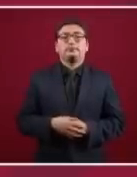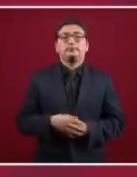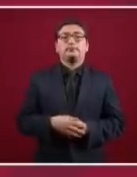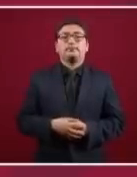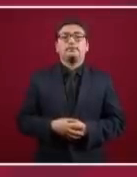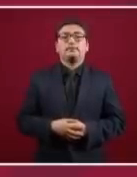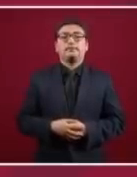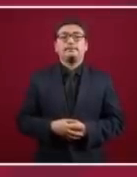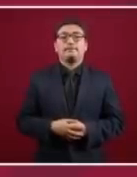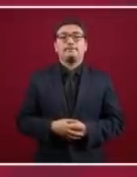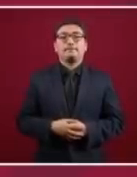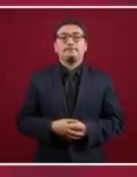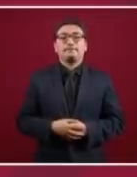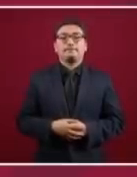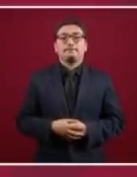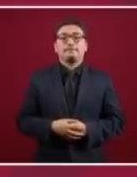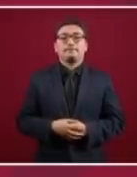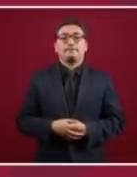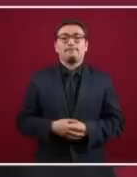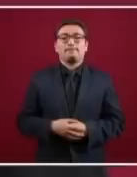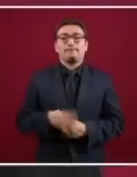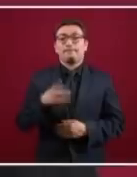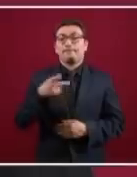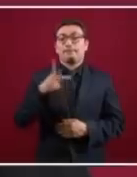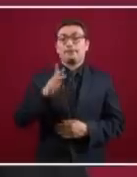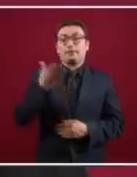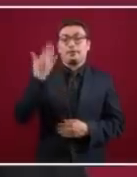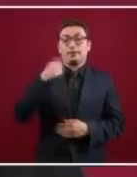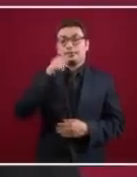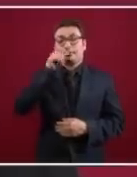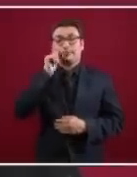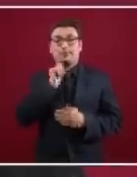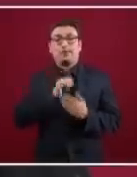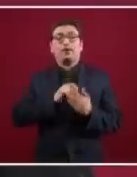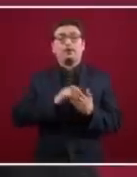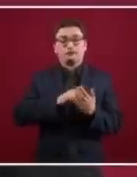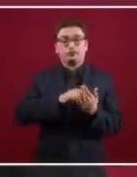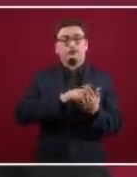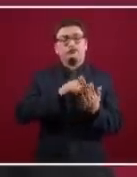ocasión cuál se escribió diciendo